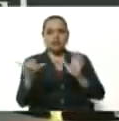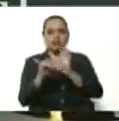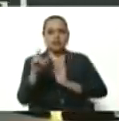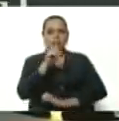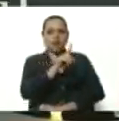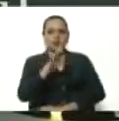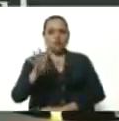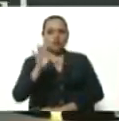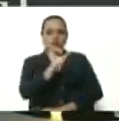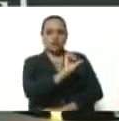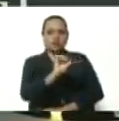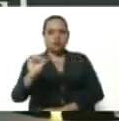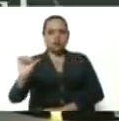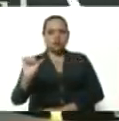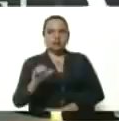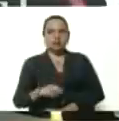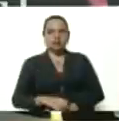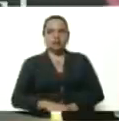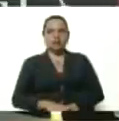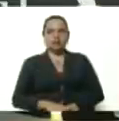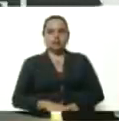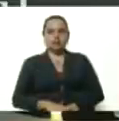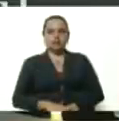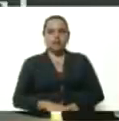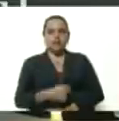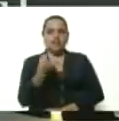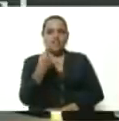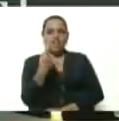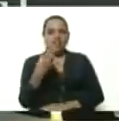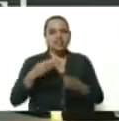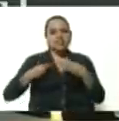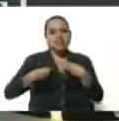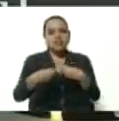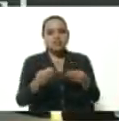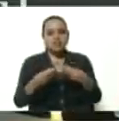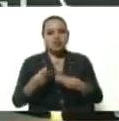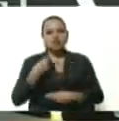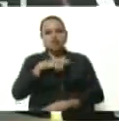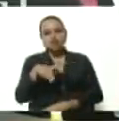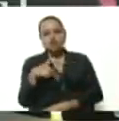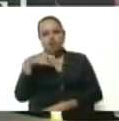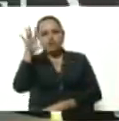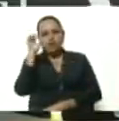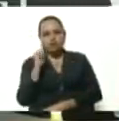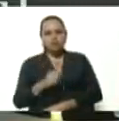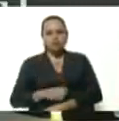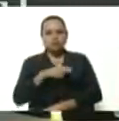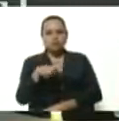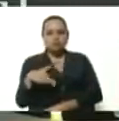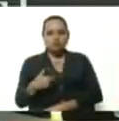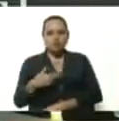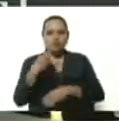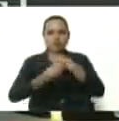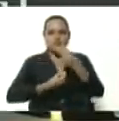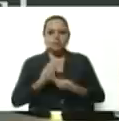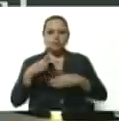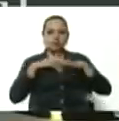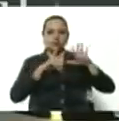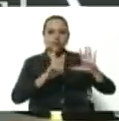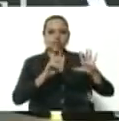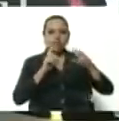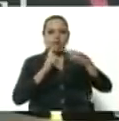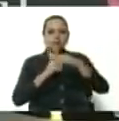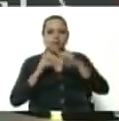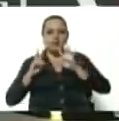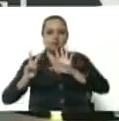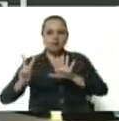¿verdad?, bueno, hace falta una flexibilización, claro que lo entendemos, para eso programamos el 7+7.